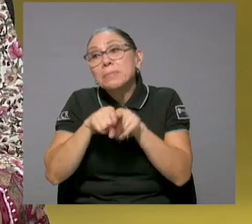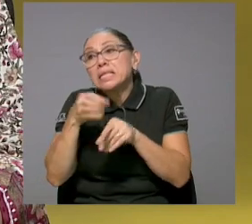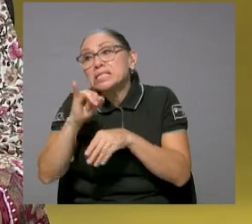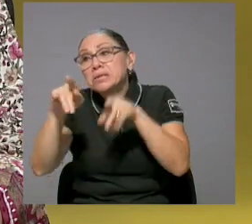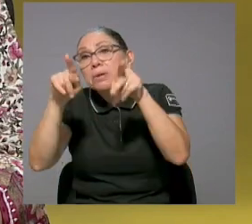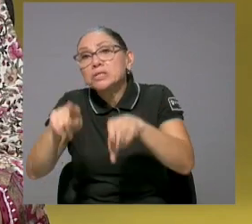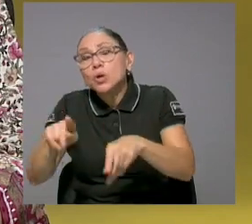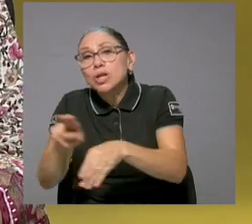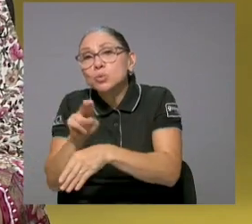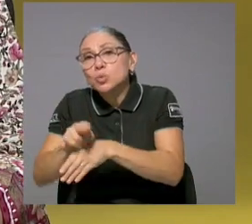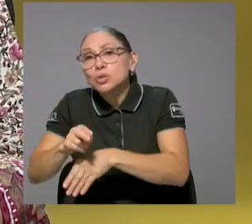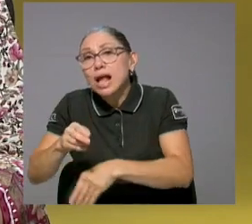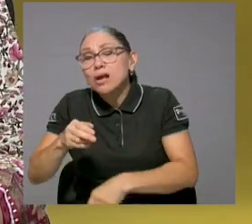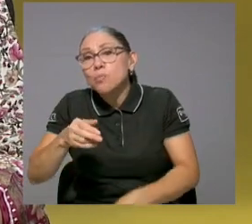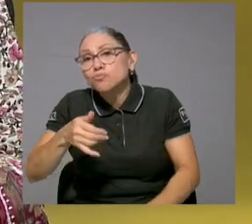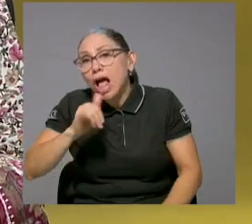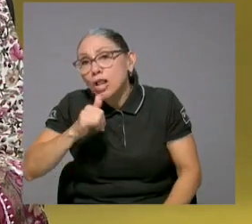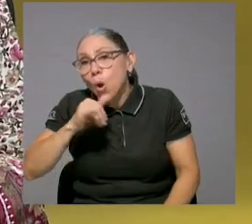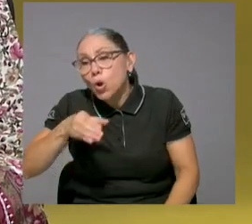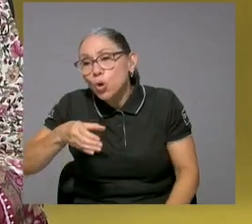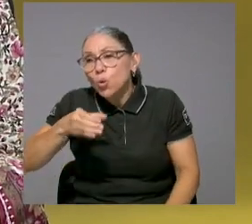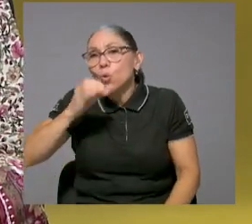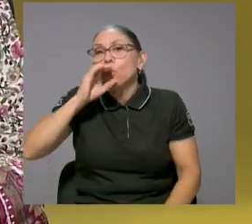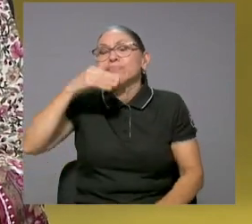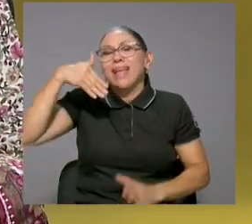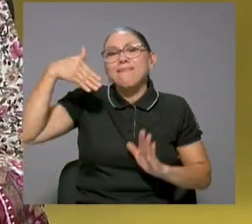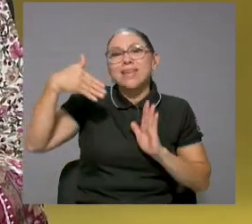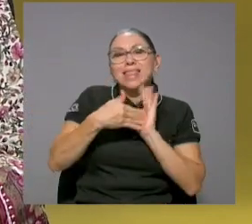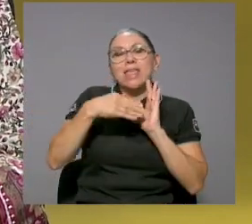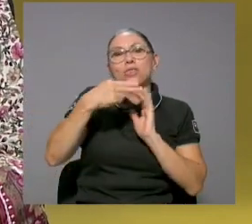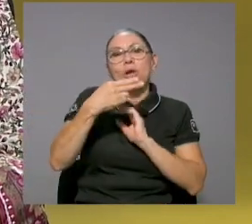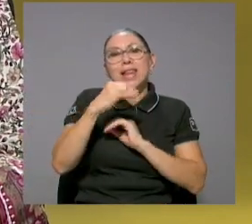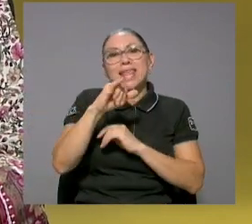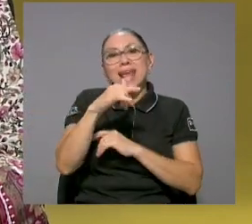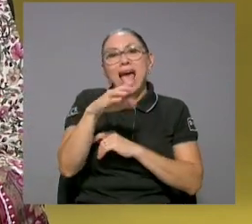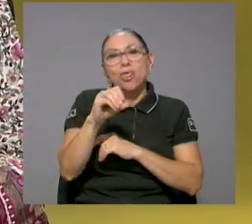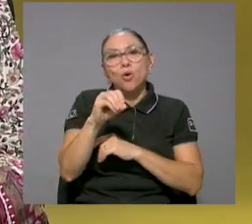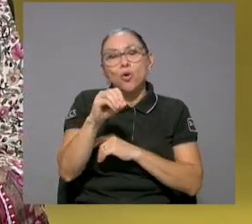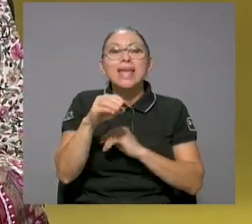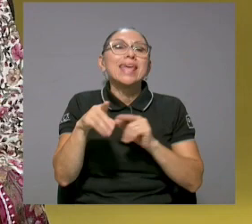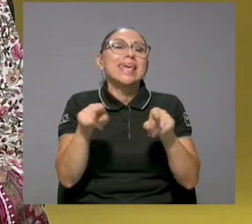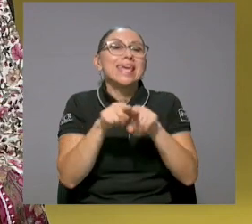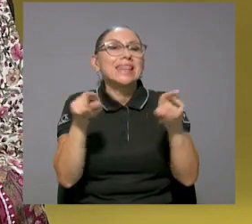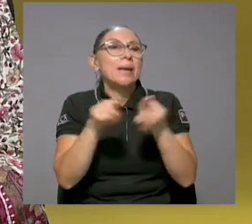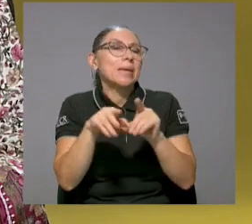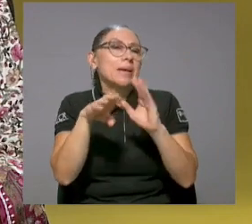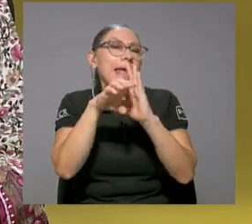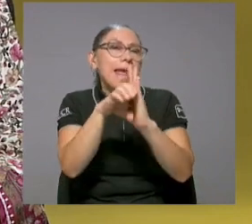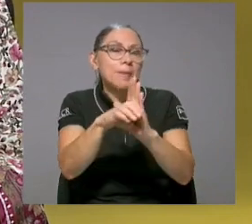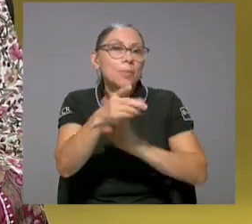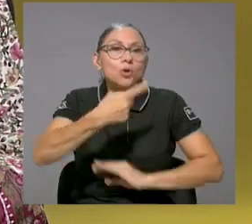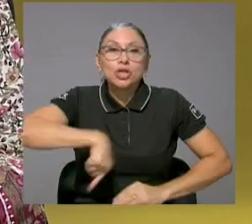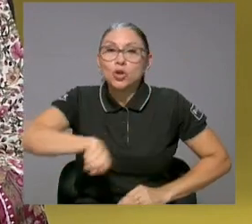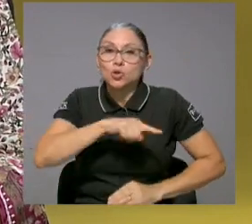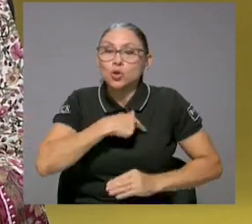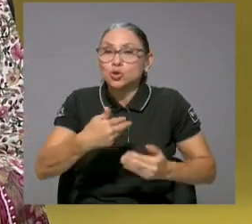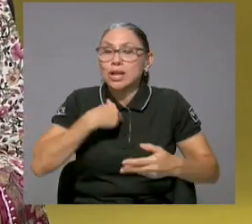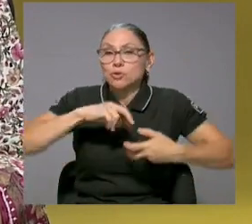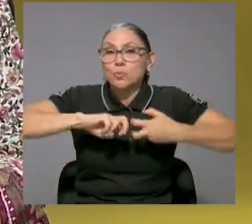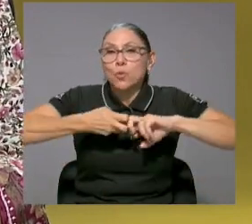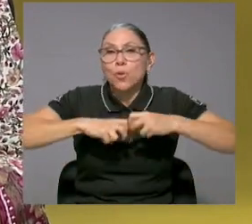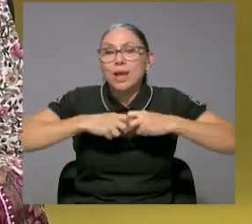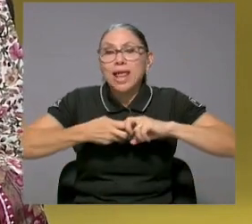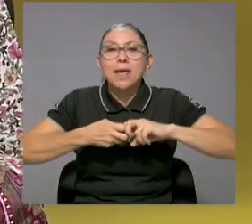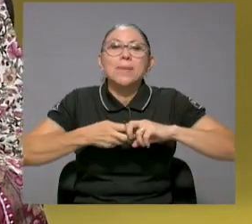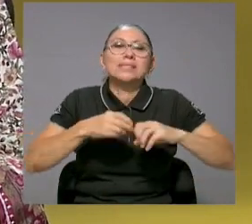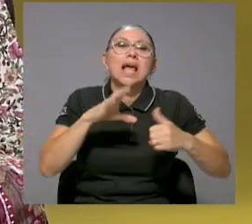vez que estamos ingiriendo alcohol estamos afectando al hígado. Y por ejemplo, si tenemos problemas metabólicos de